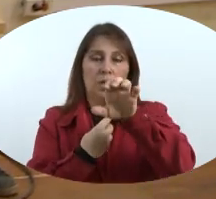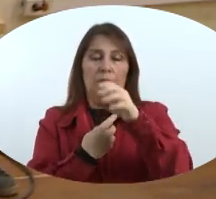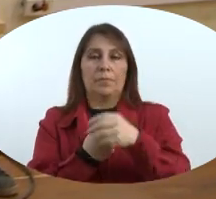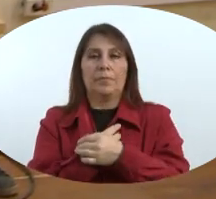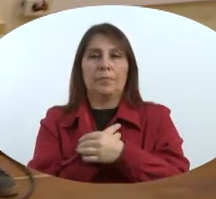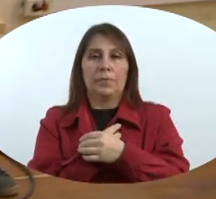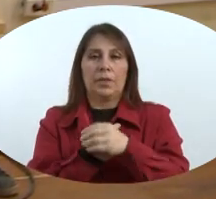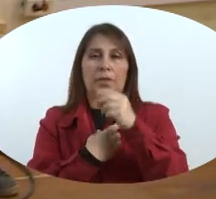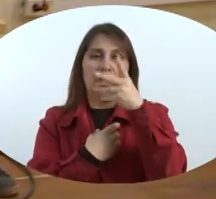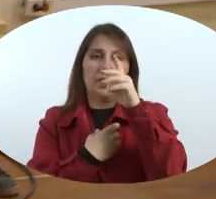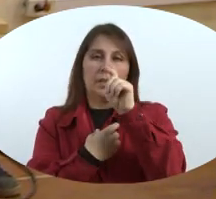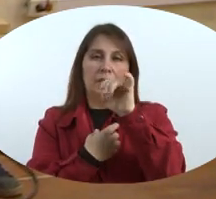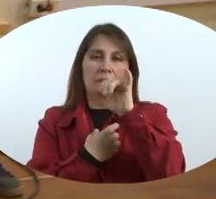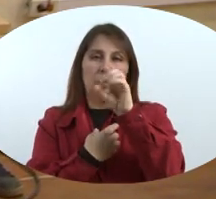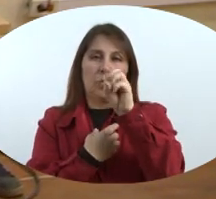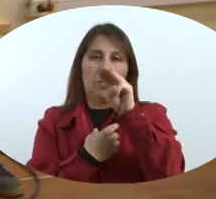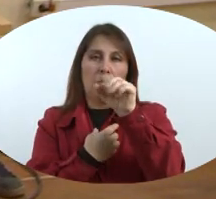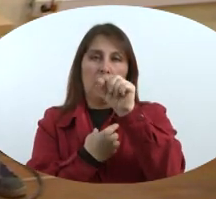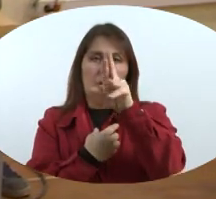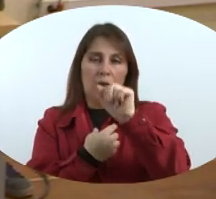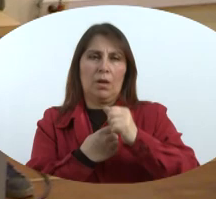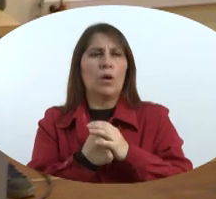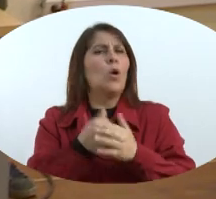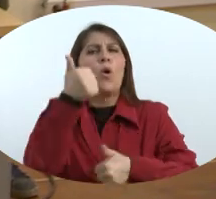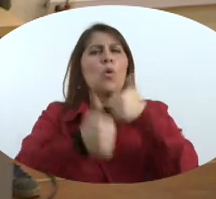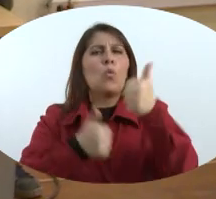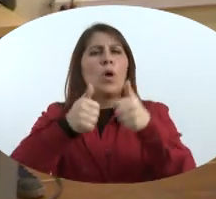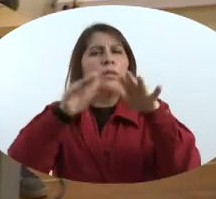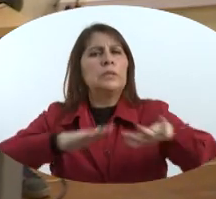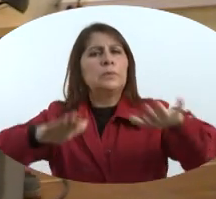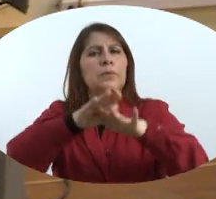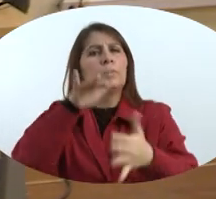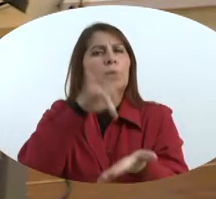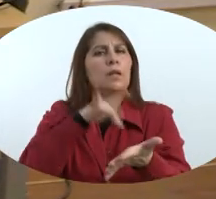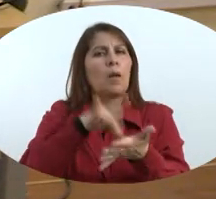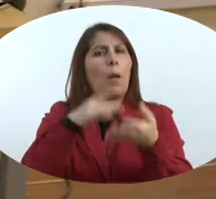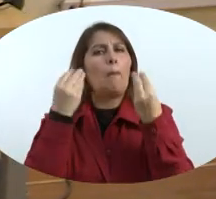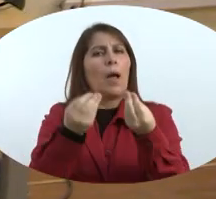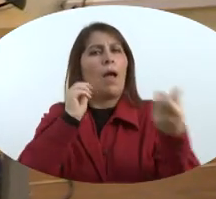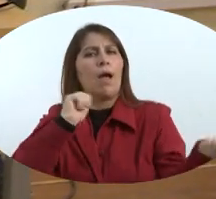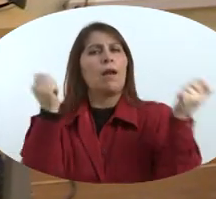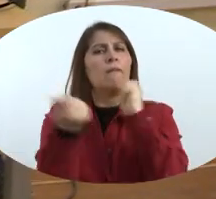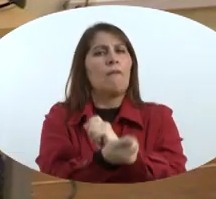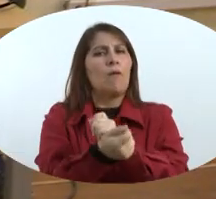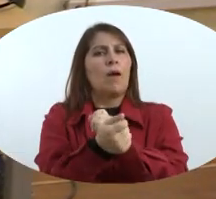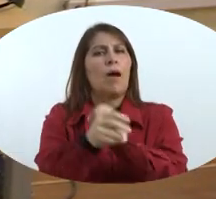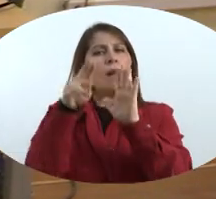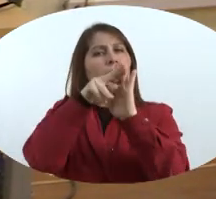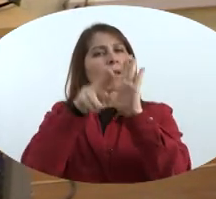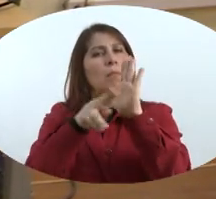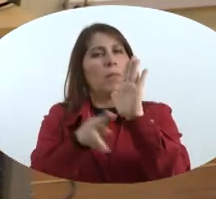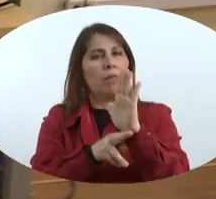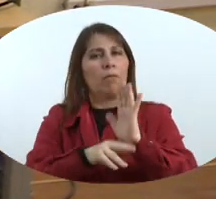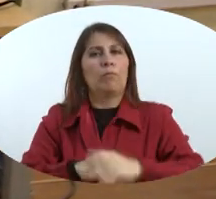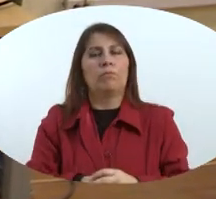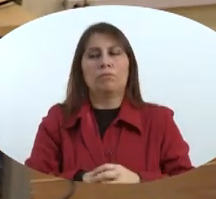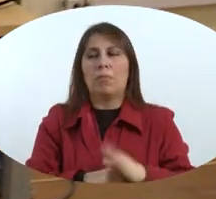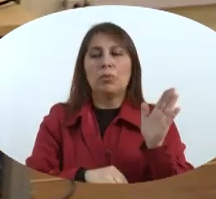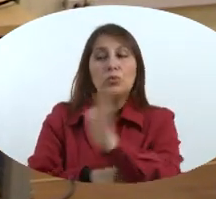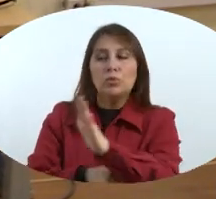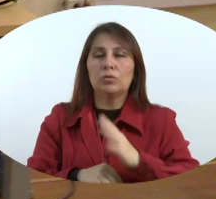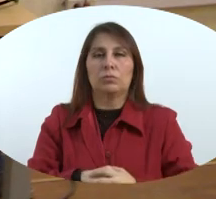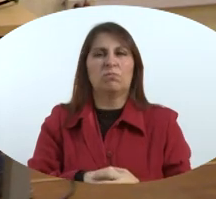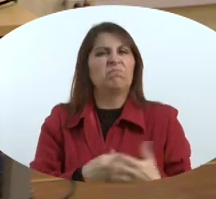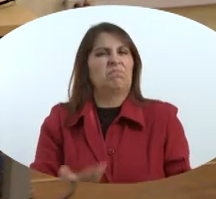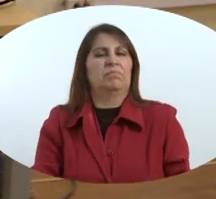xiomara cuáles serían cuáles serán esos espacios de participación para las reformas al reglamento está solamente para